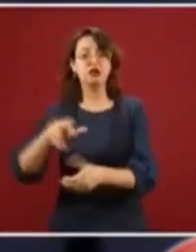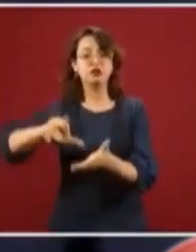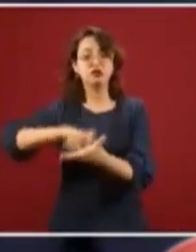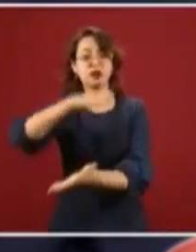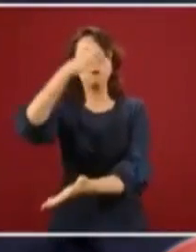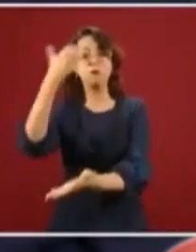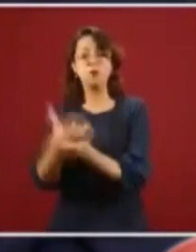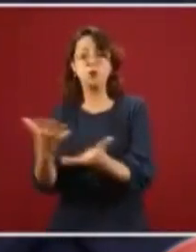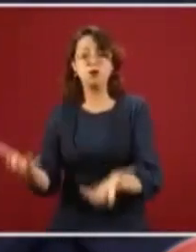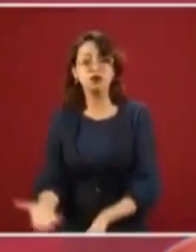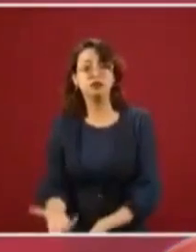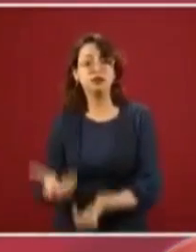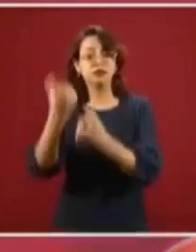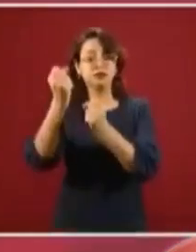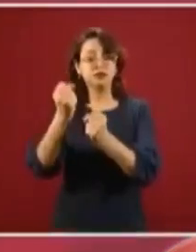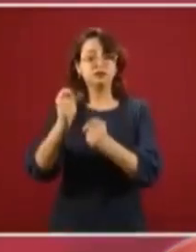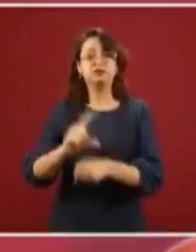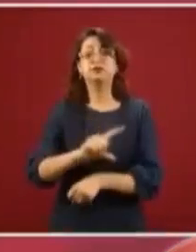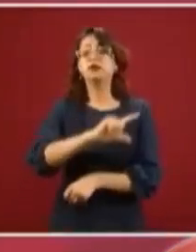En el siglo XX,